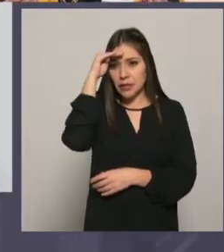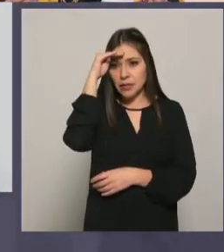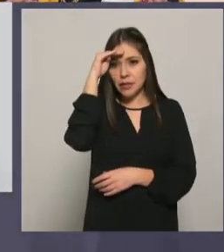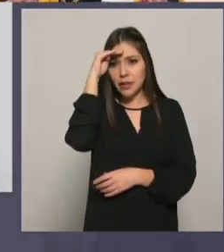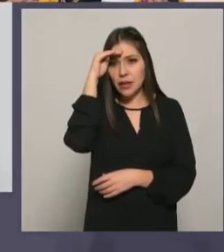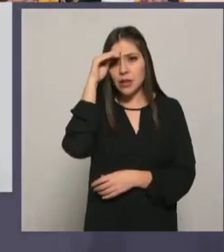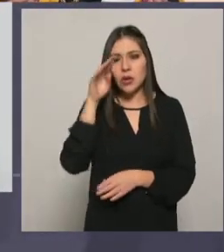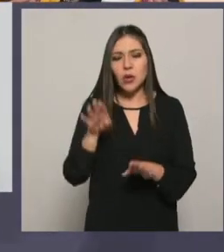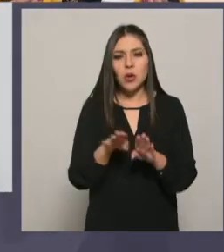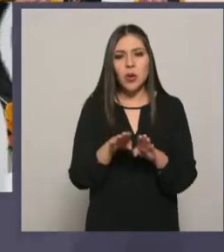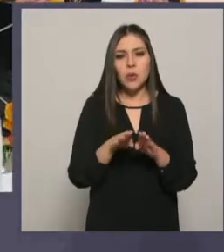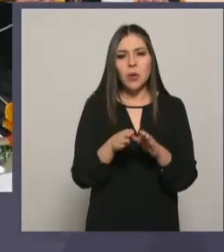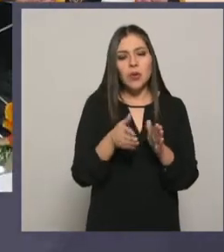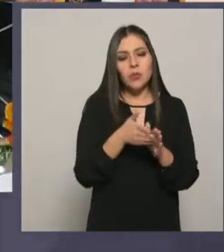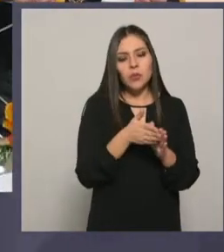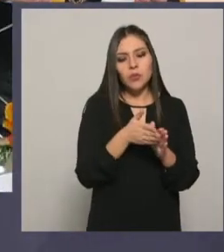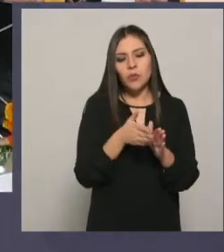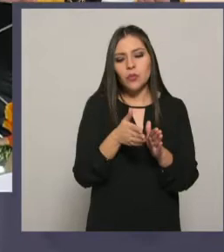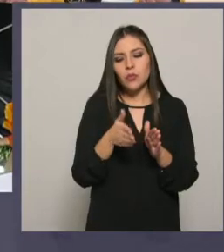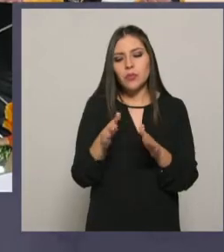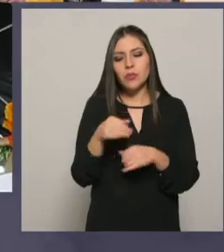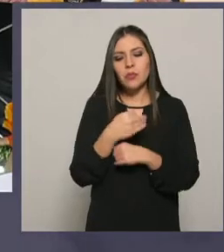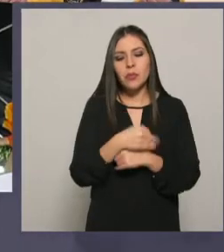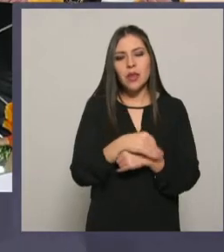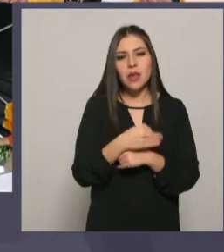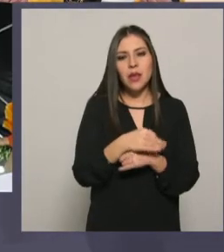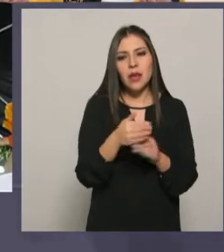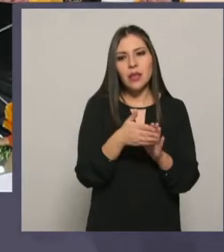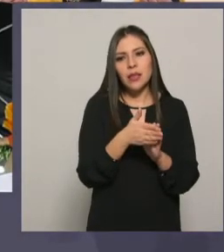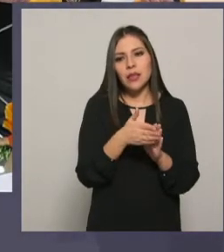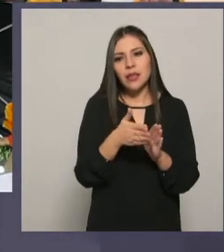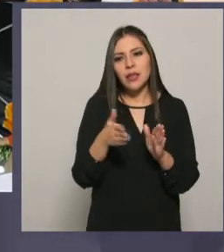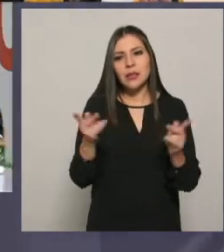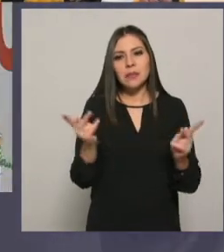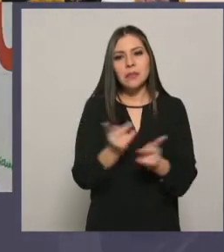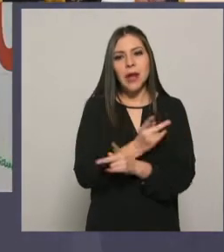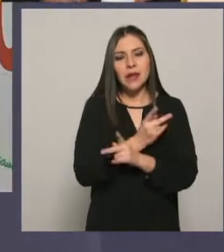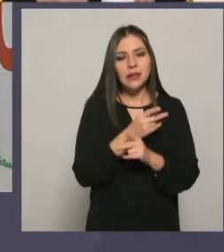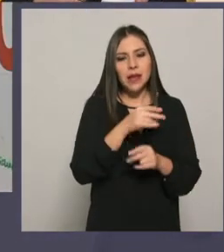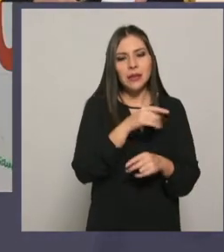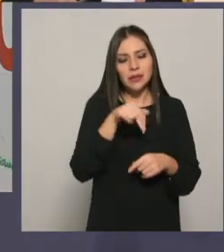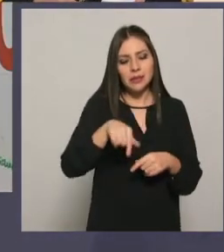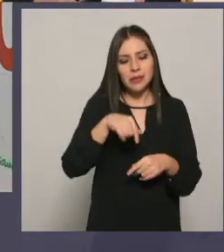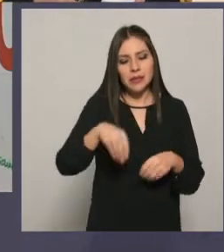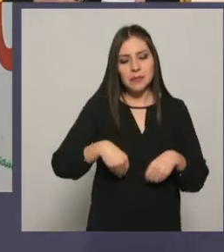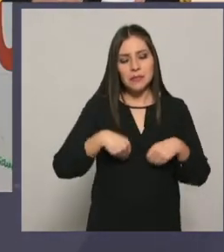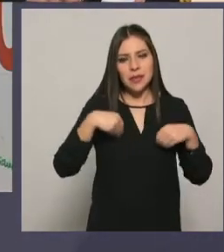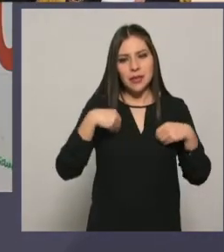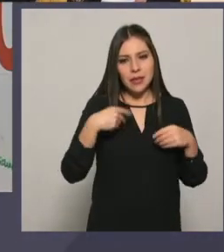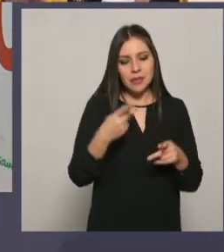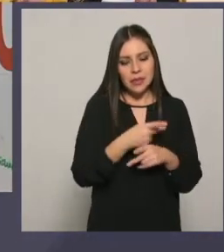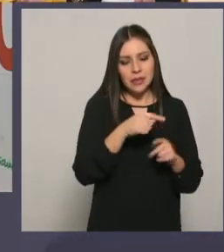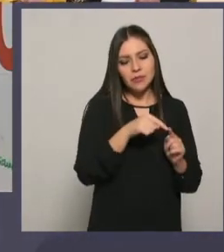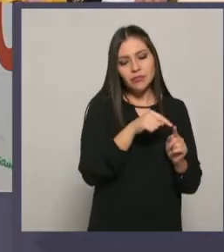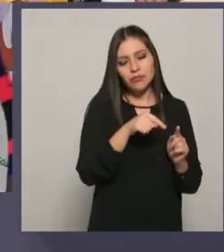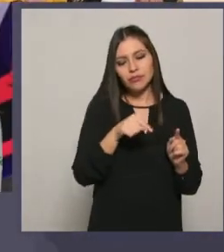tránsito, que la vida se acaba. ¿Y cómo lo podemos constatar? Por el